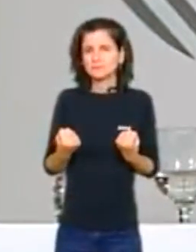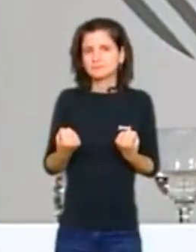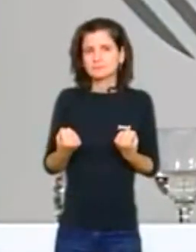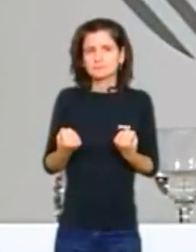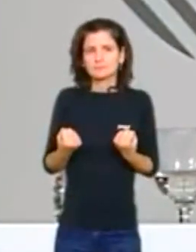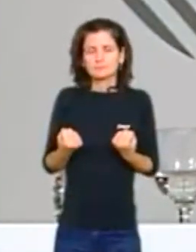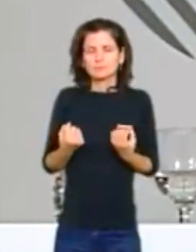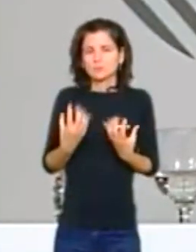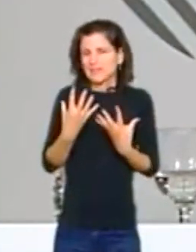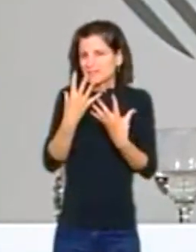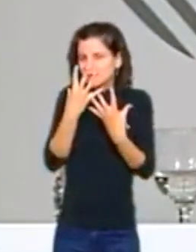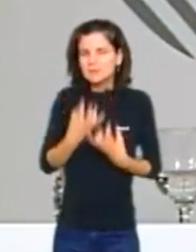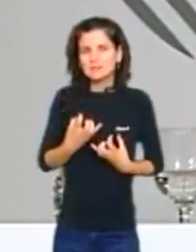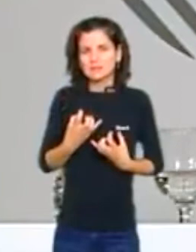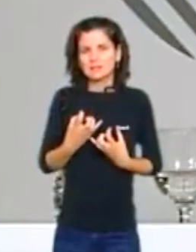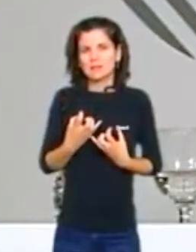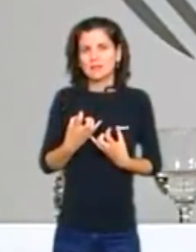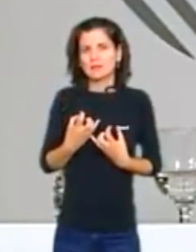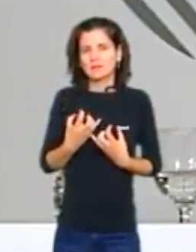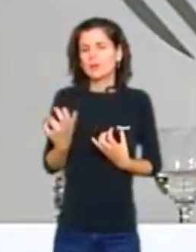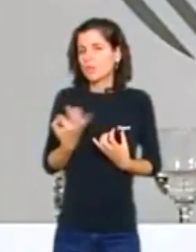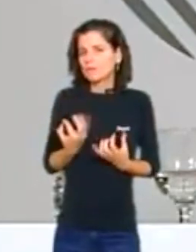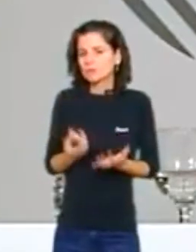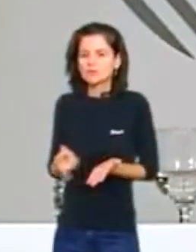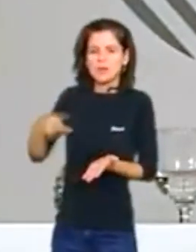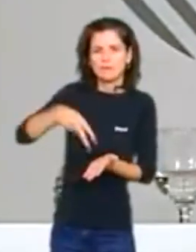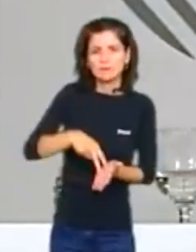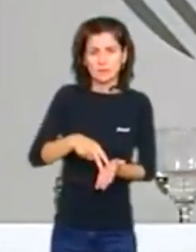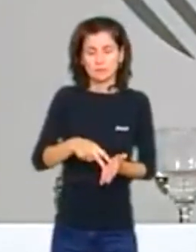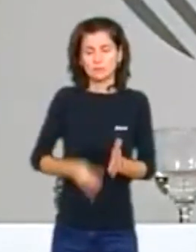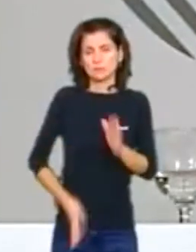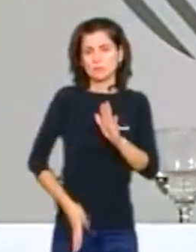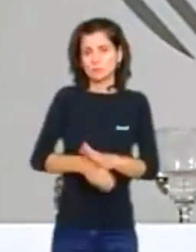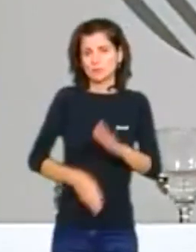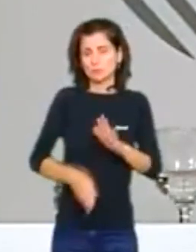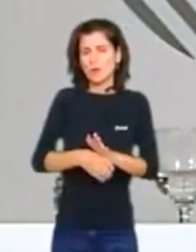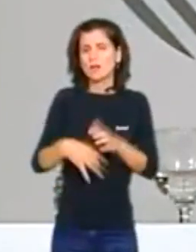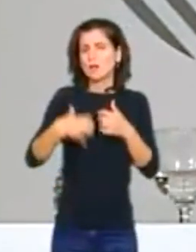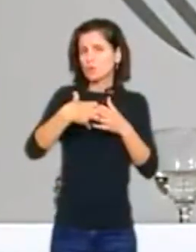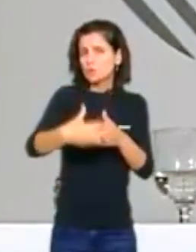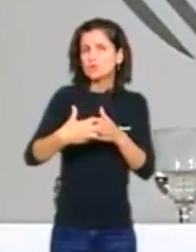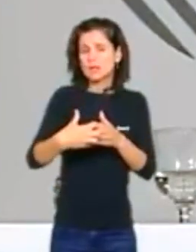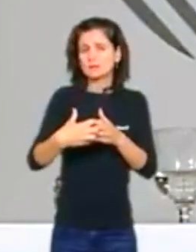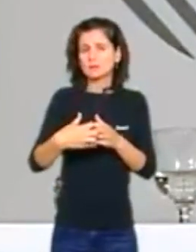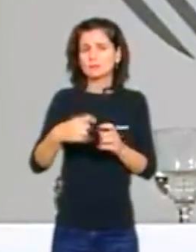pero tenemos que seguir de pie luchando contra la violencia de género, contra el terrorismo machista.